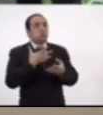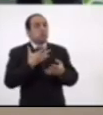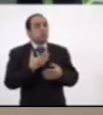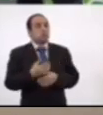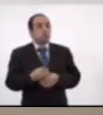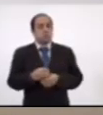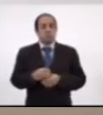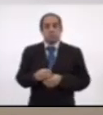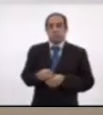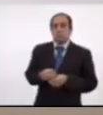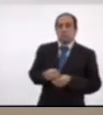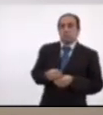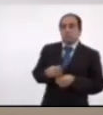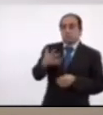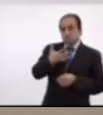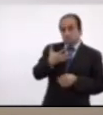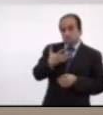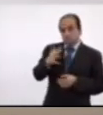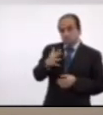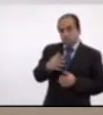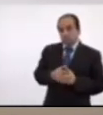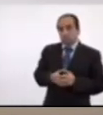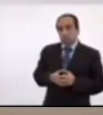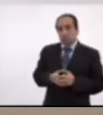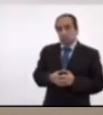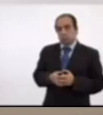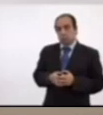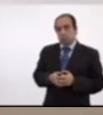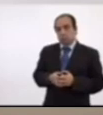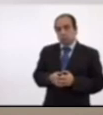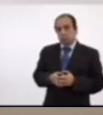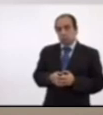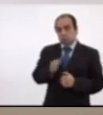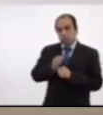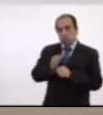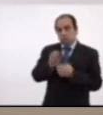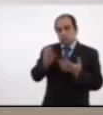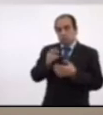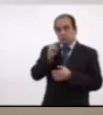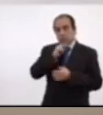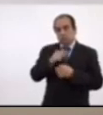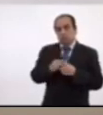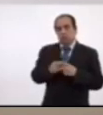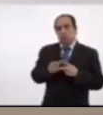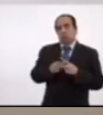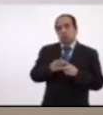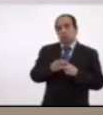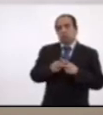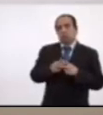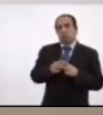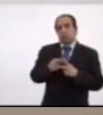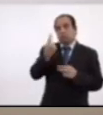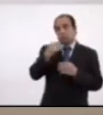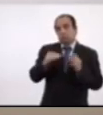entonces? Ascenderían, podemos hacer rápidamente la suma, son